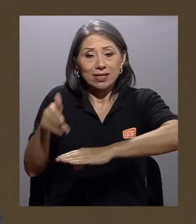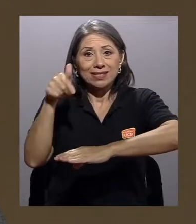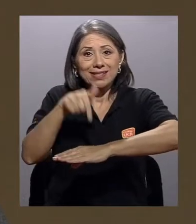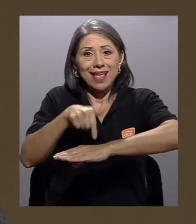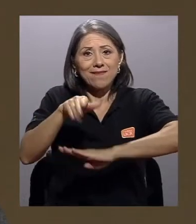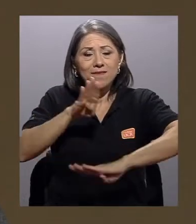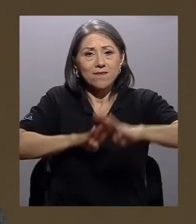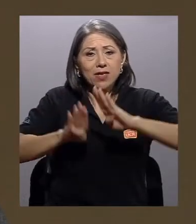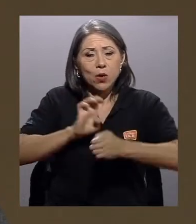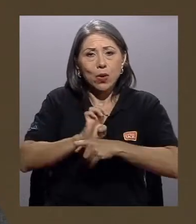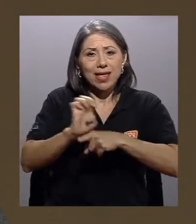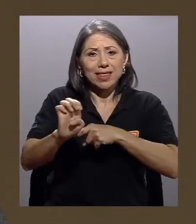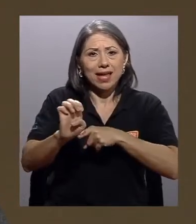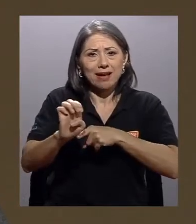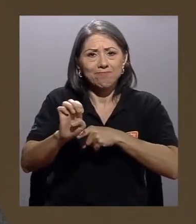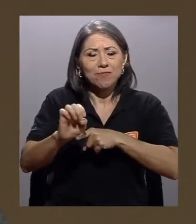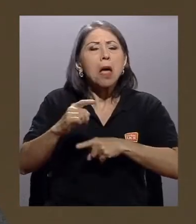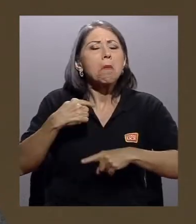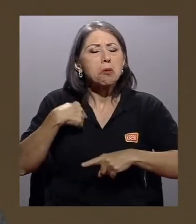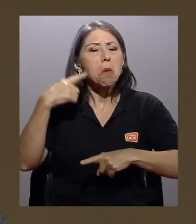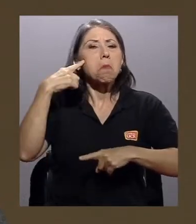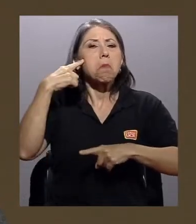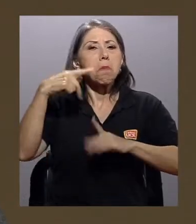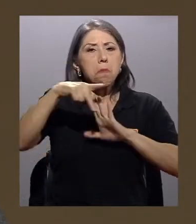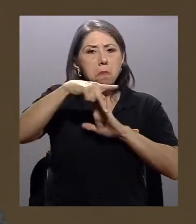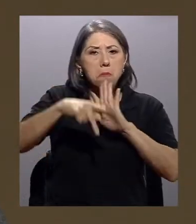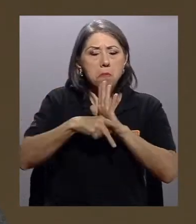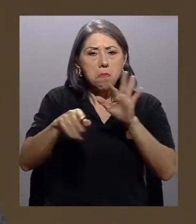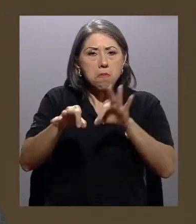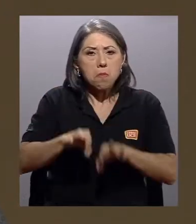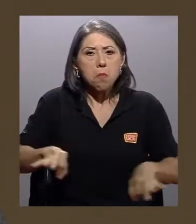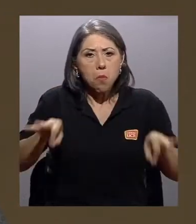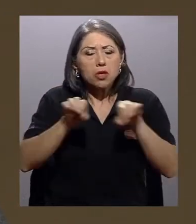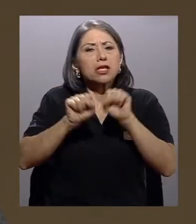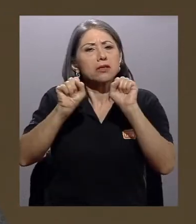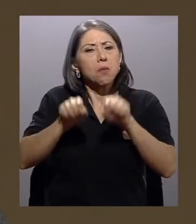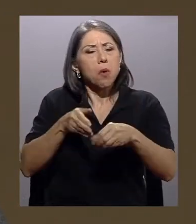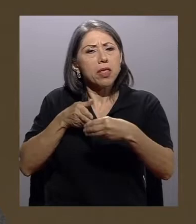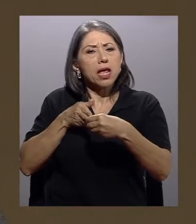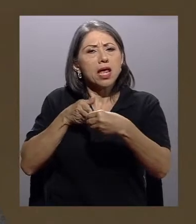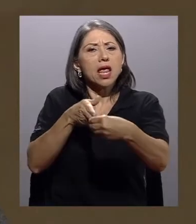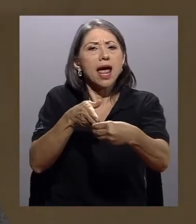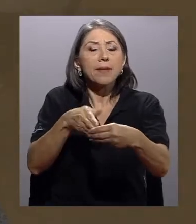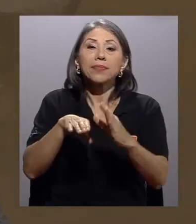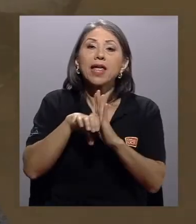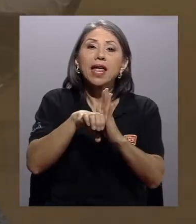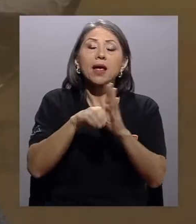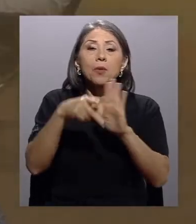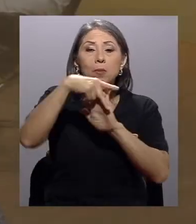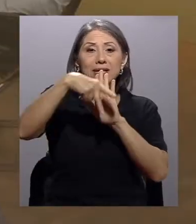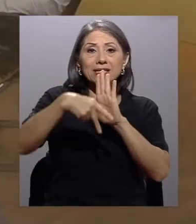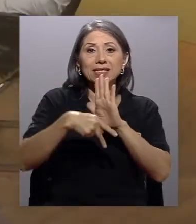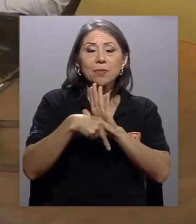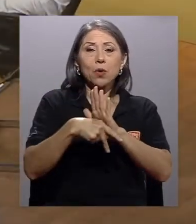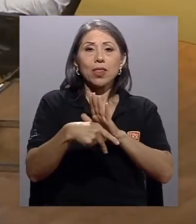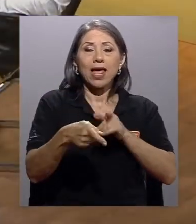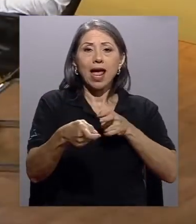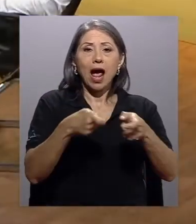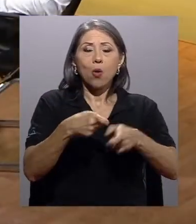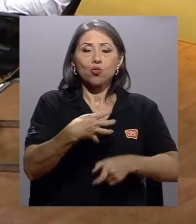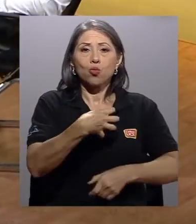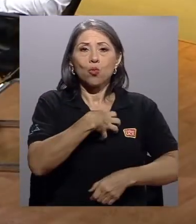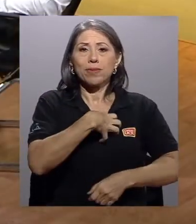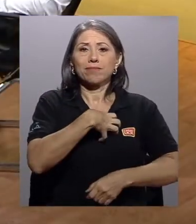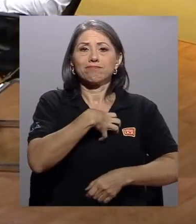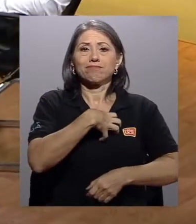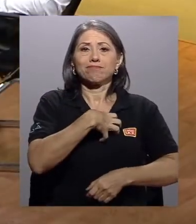bioética. Aún así, creo que sí hay principios importantes que pueden darnos una luz, como por ejemplo el principio de